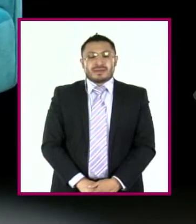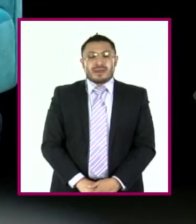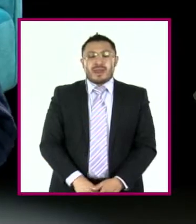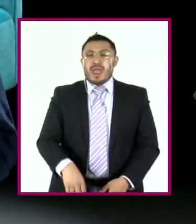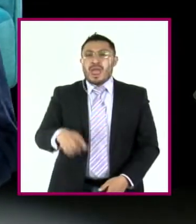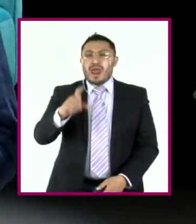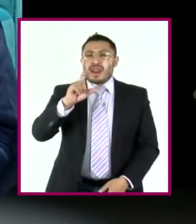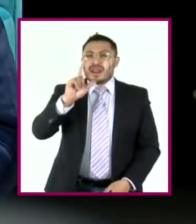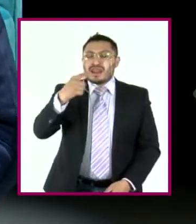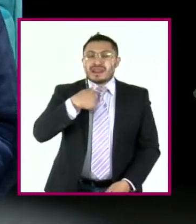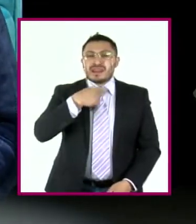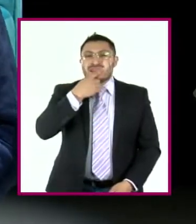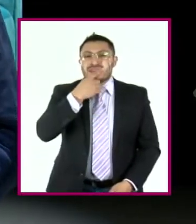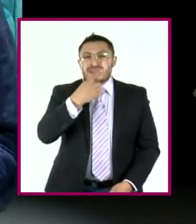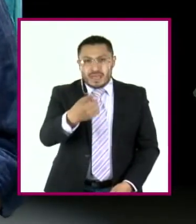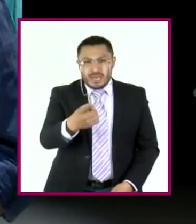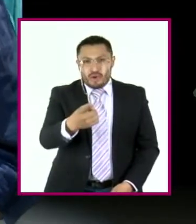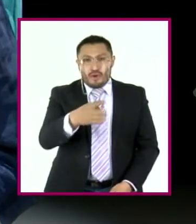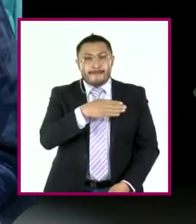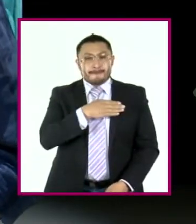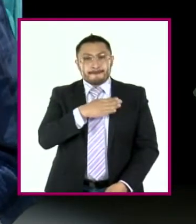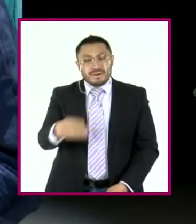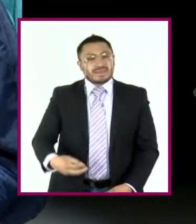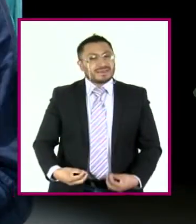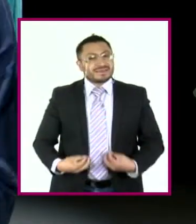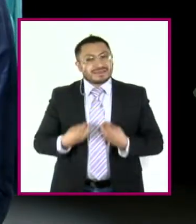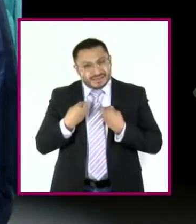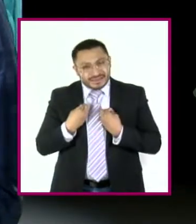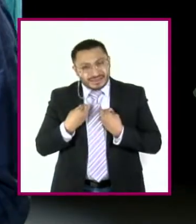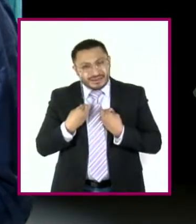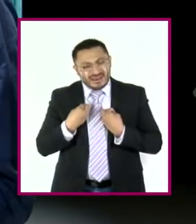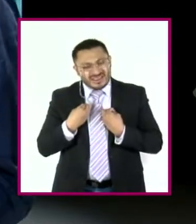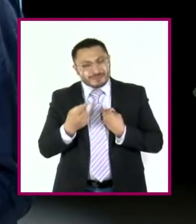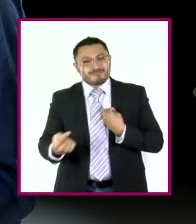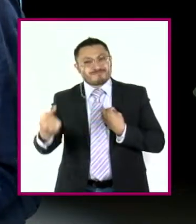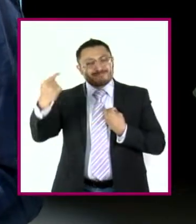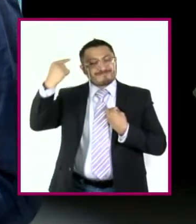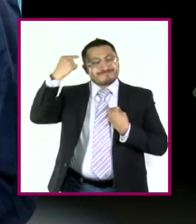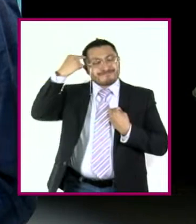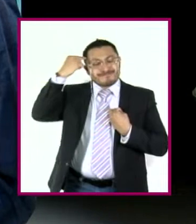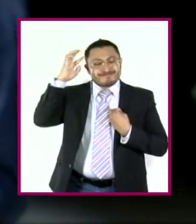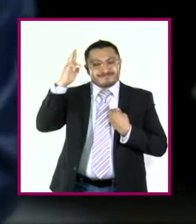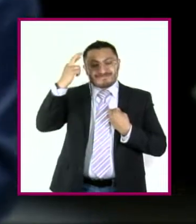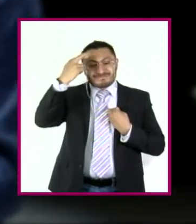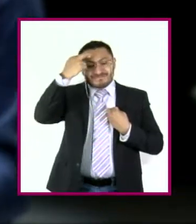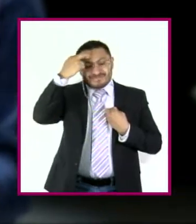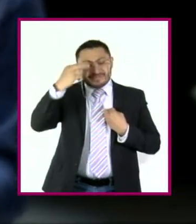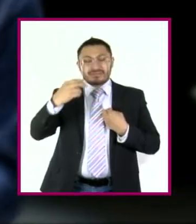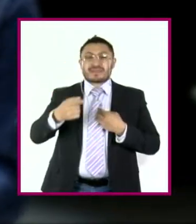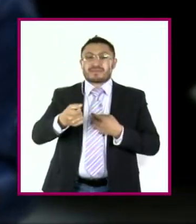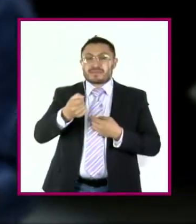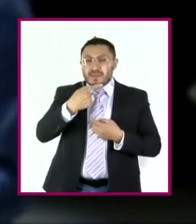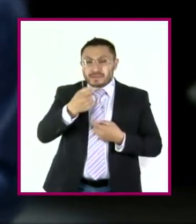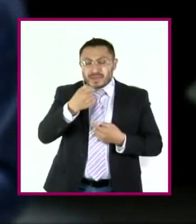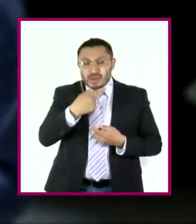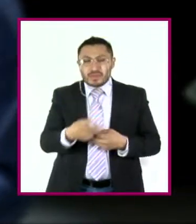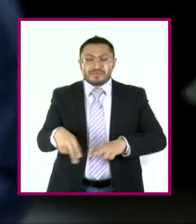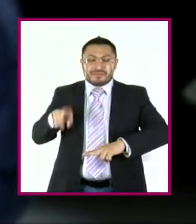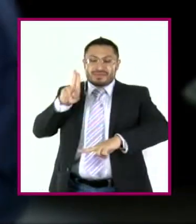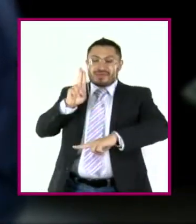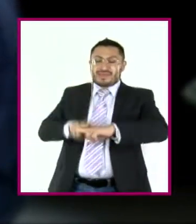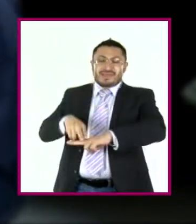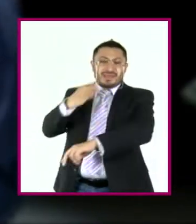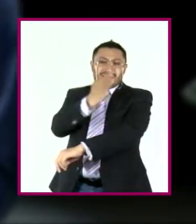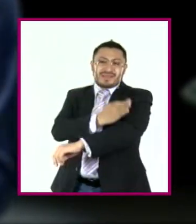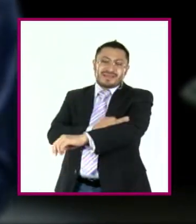Cuando digo la buena vida, nos vienen a la mente las comilonas, las tardes echados en un sofá viendo